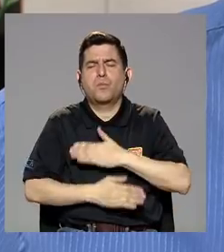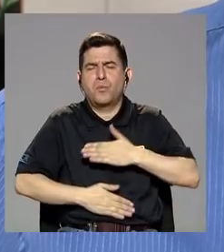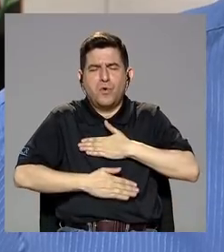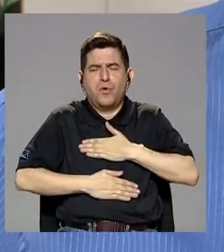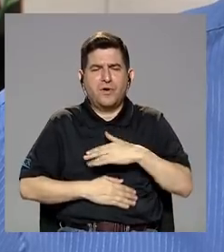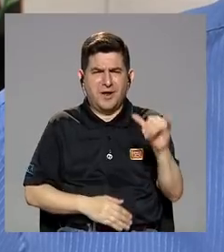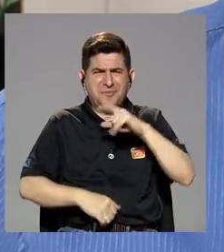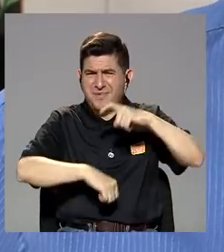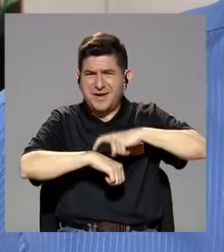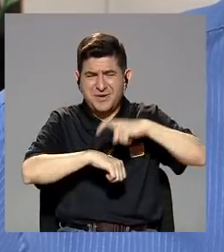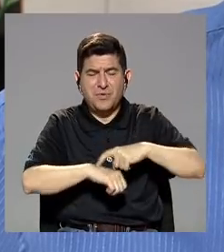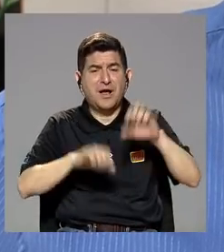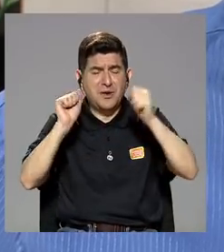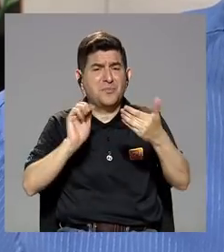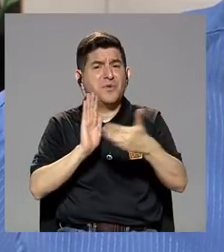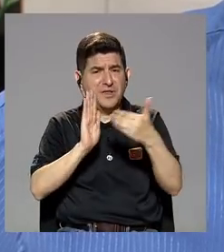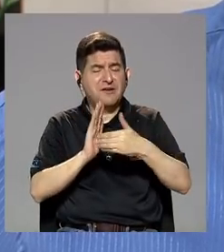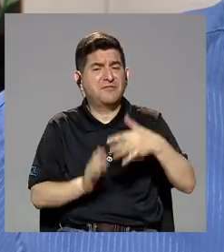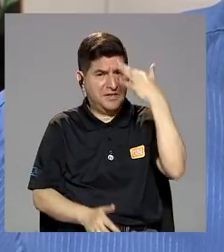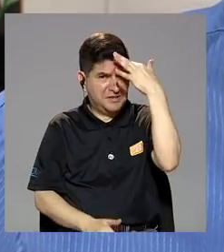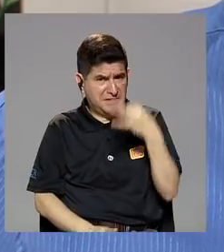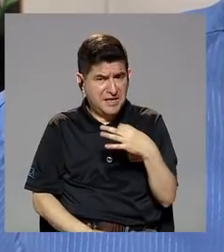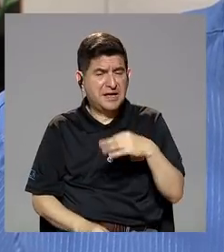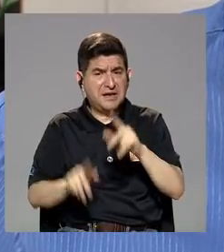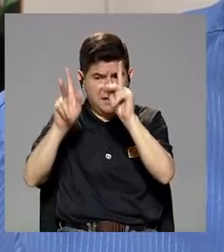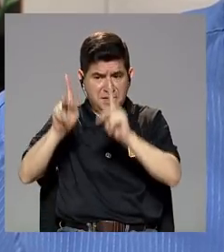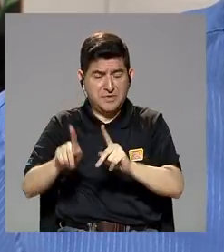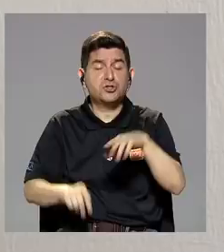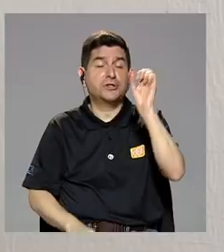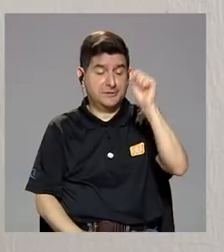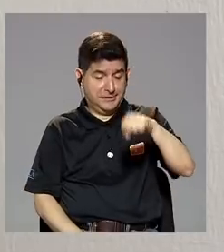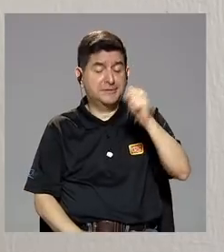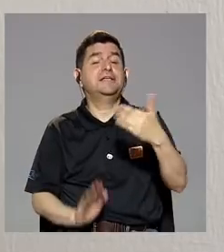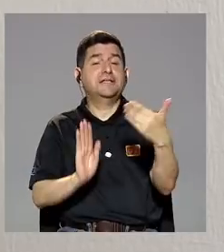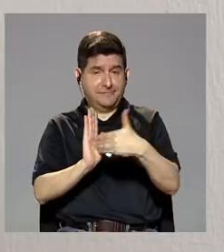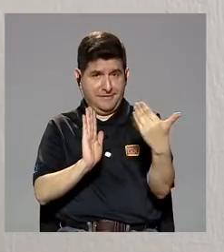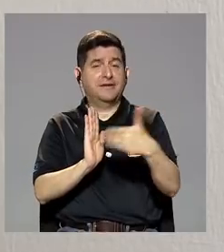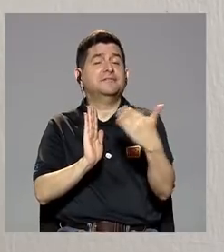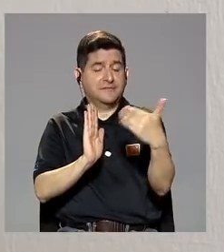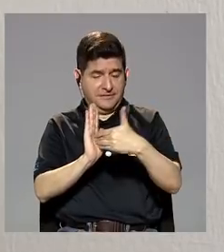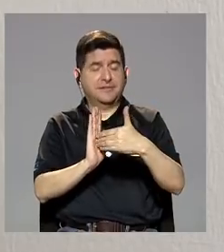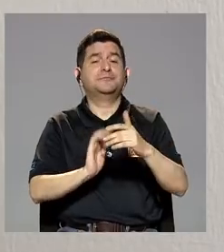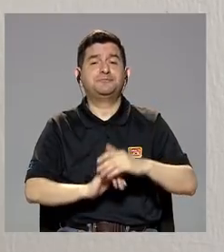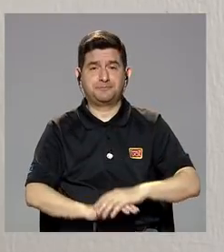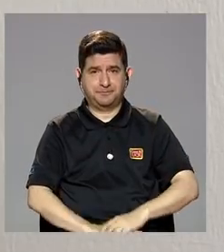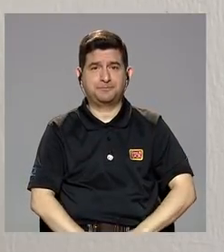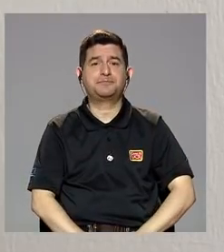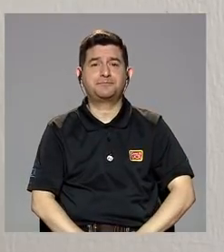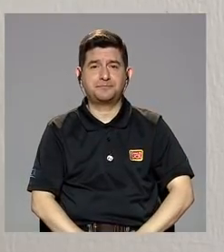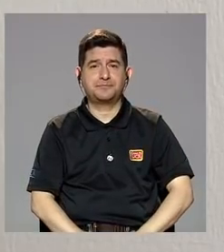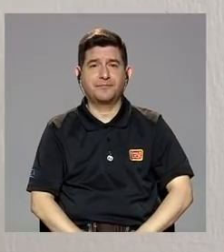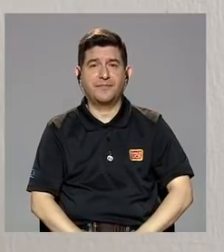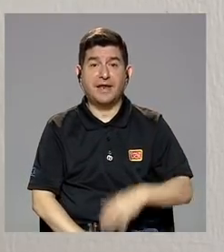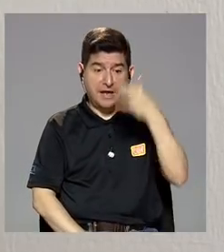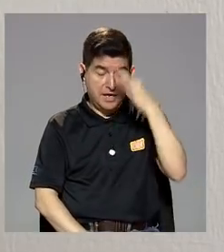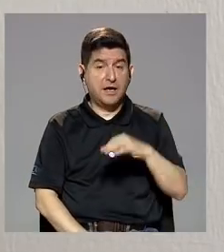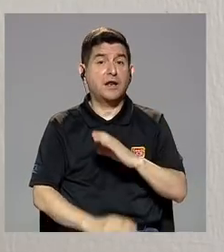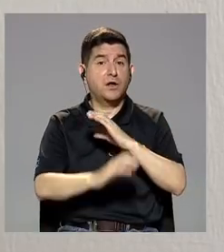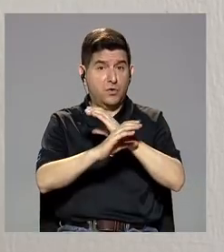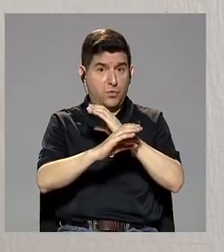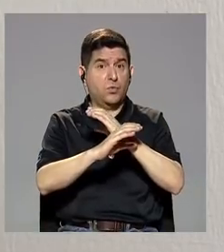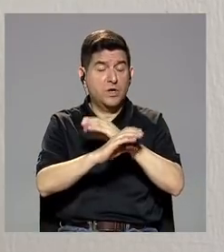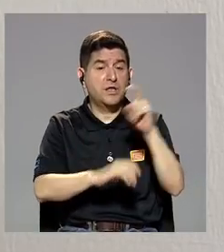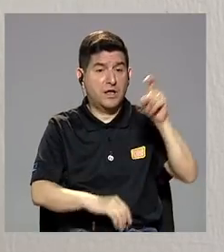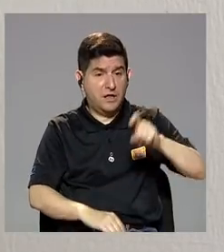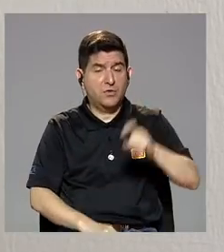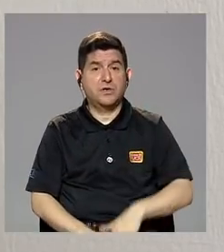de algún modo puede afectar la credibilidad de la reacción que afecta a la credibilidad entonces yo creo que hay que cuidar mucho